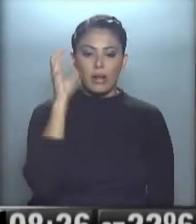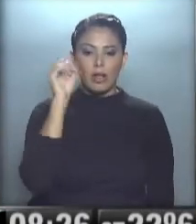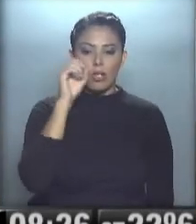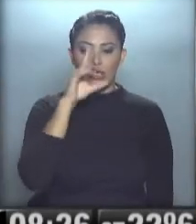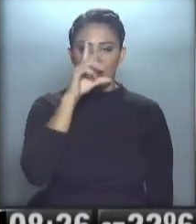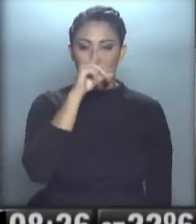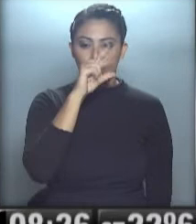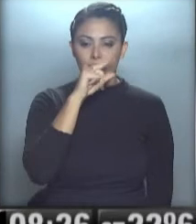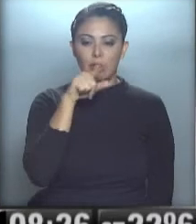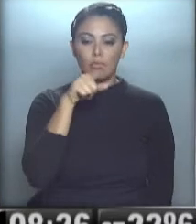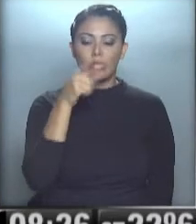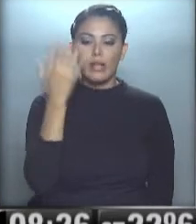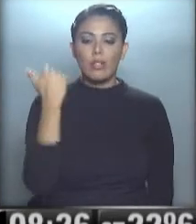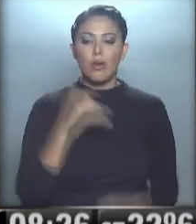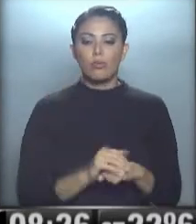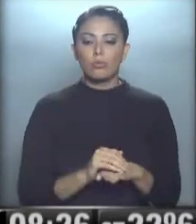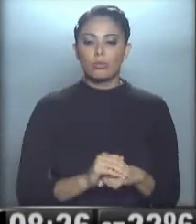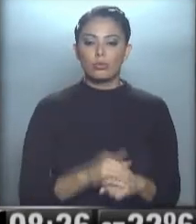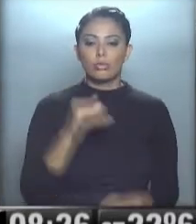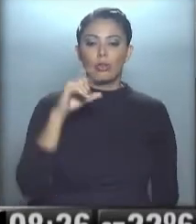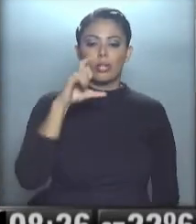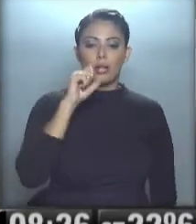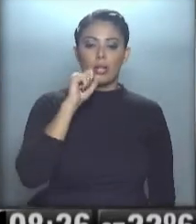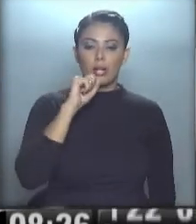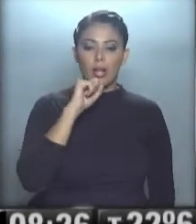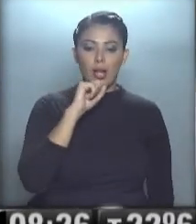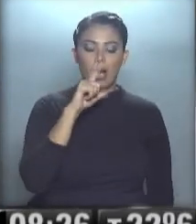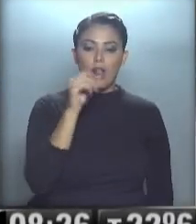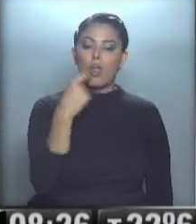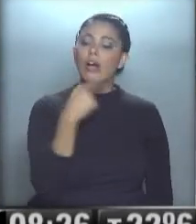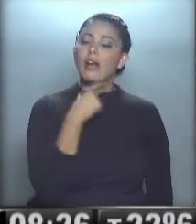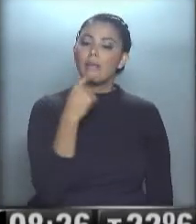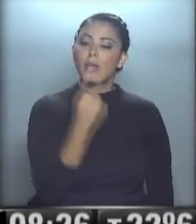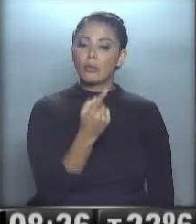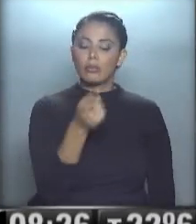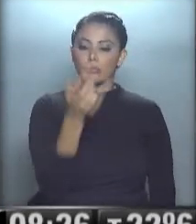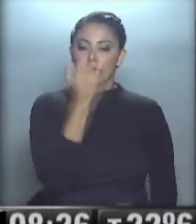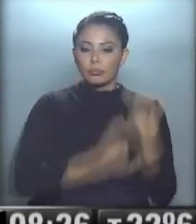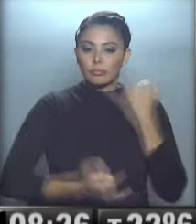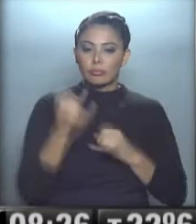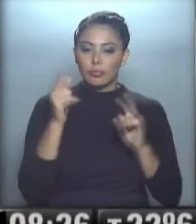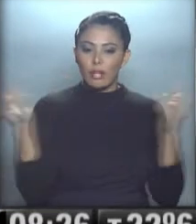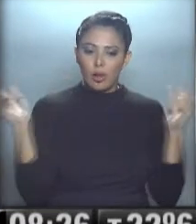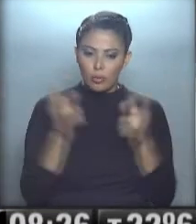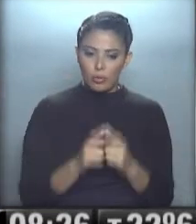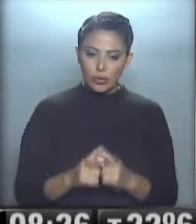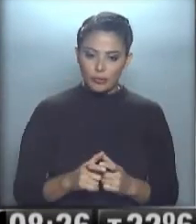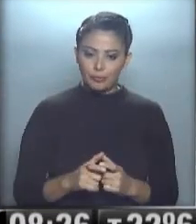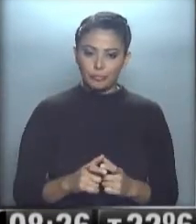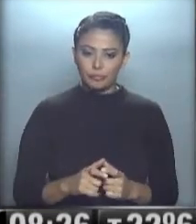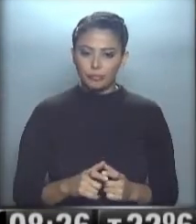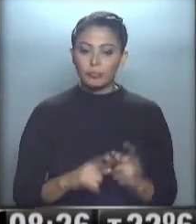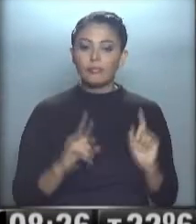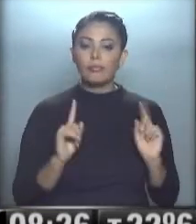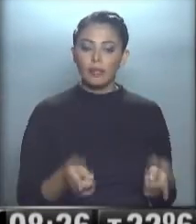Usted mantuvo un encuentro con Antonio Caló. Quisiera preguntarle qué nos puede describir de esa reunión que mantuvo con él. Y